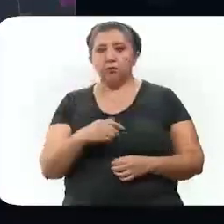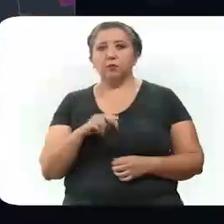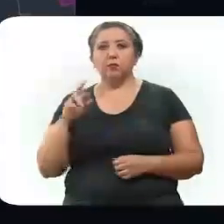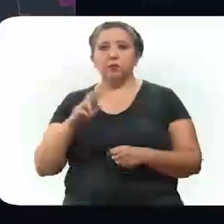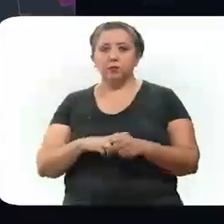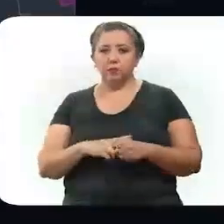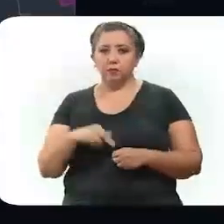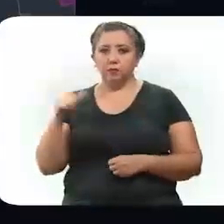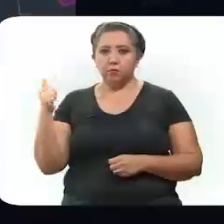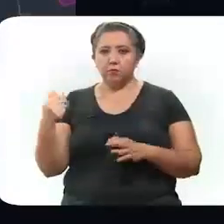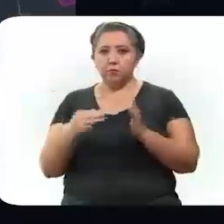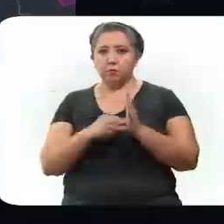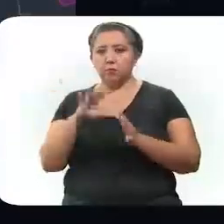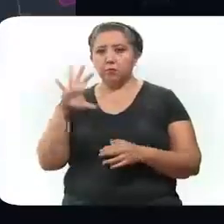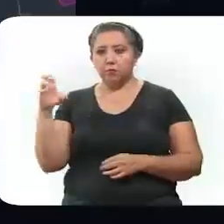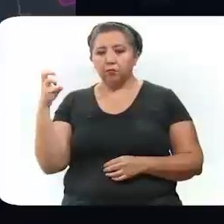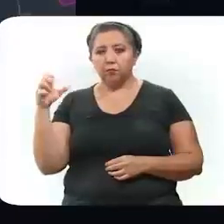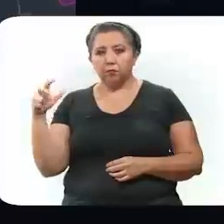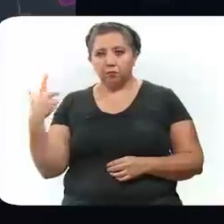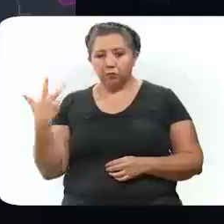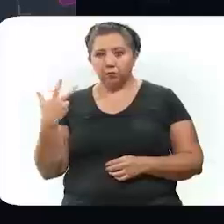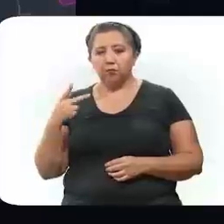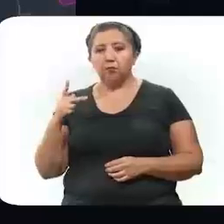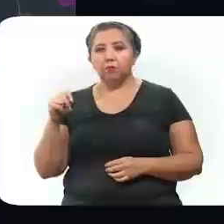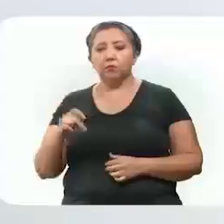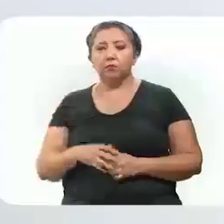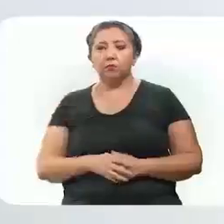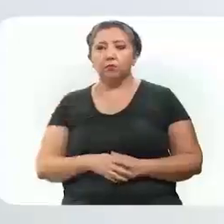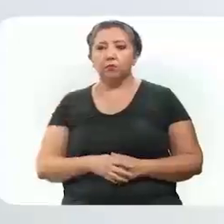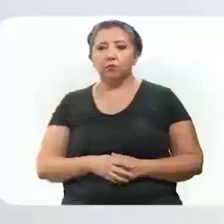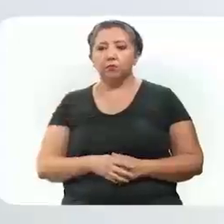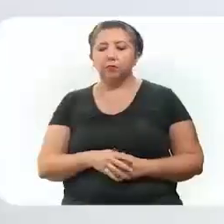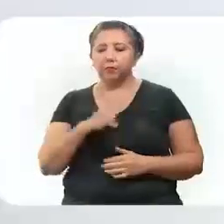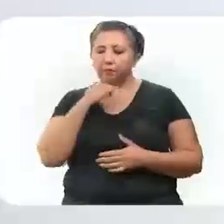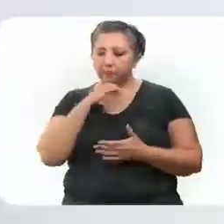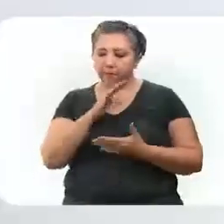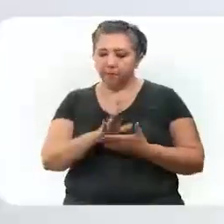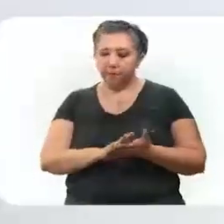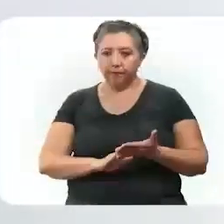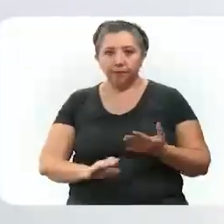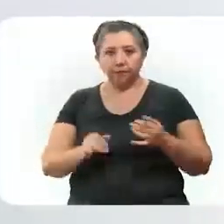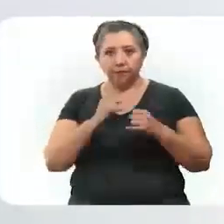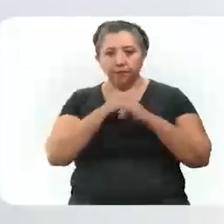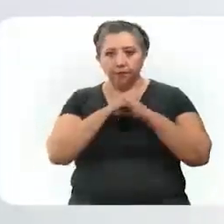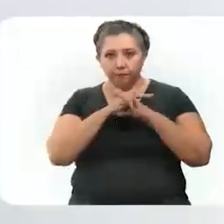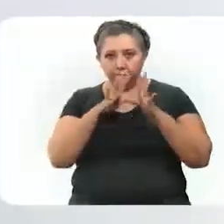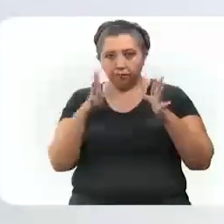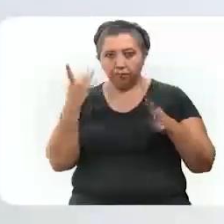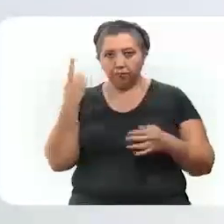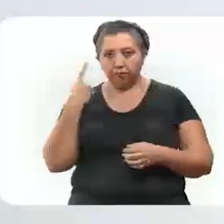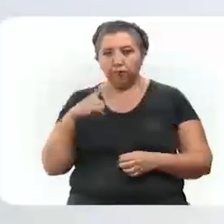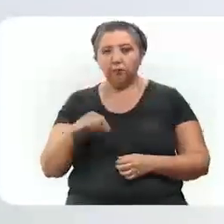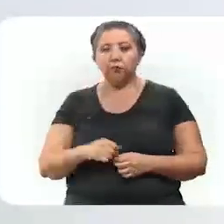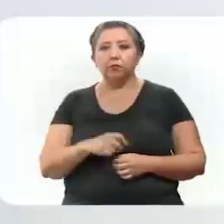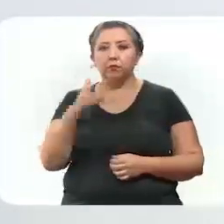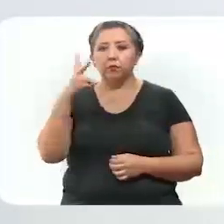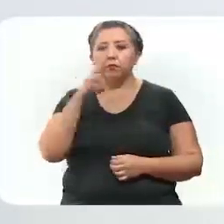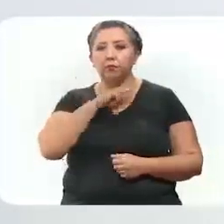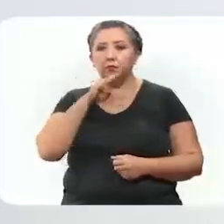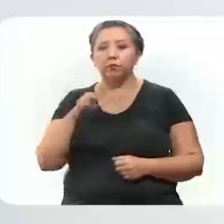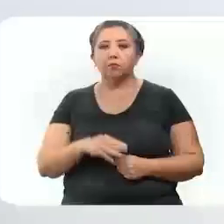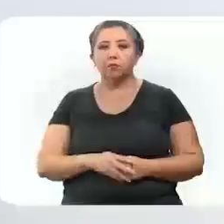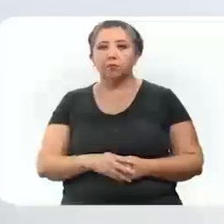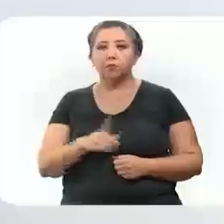sur, 11.513 en la zona poniente. Lamentablemente, en este parte médico informamos de 2